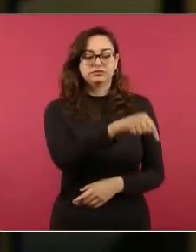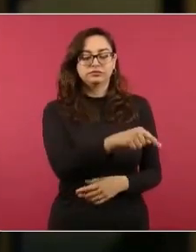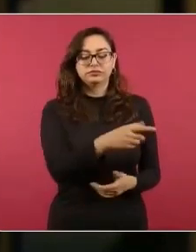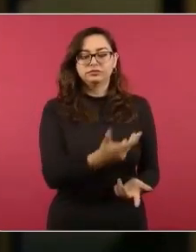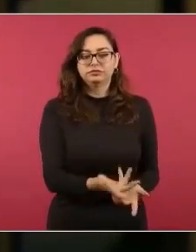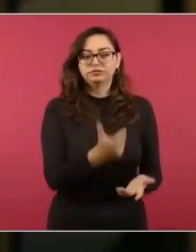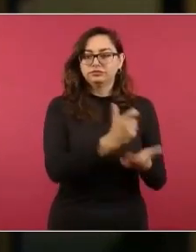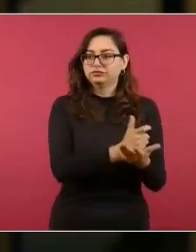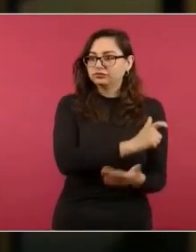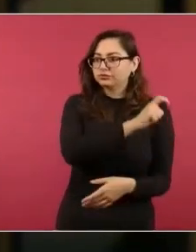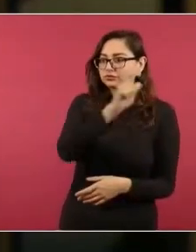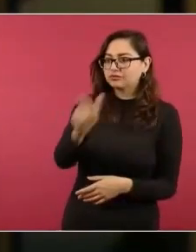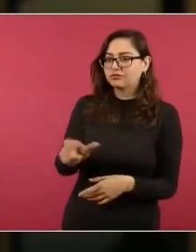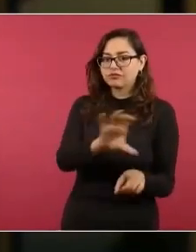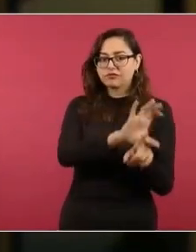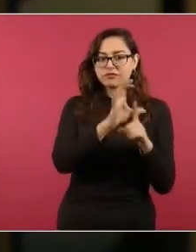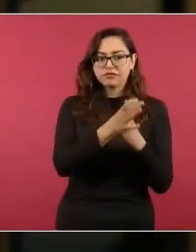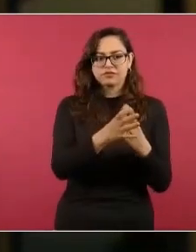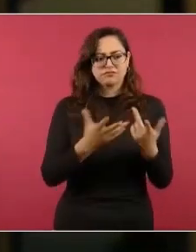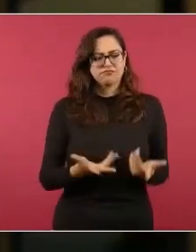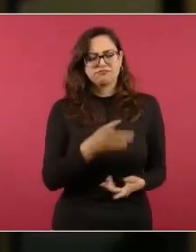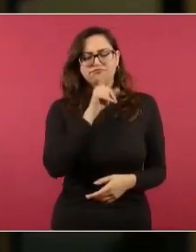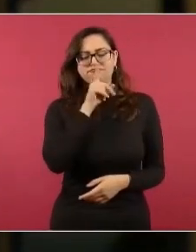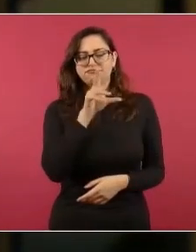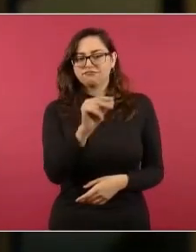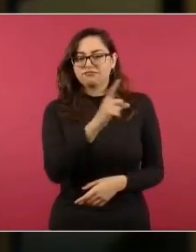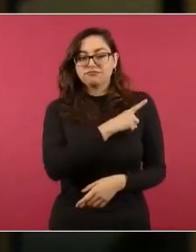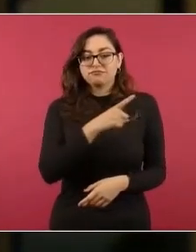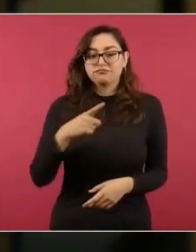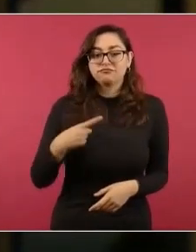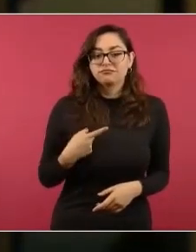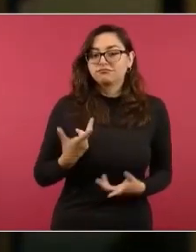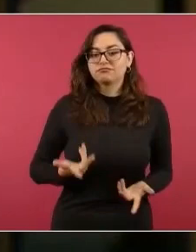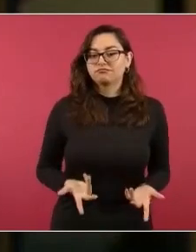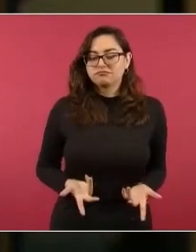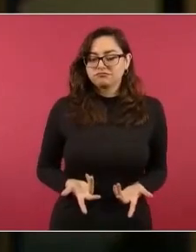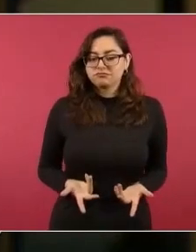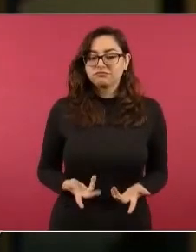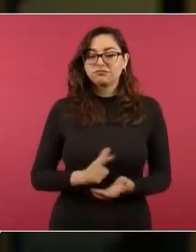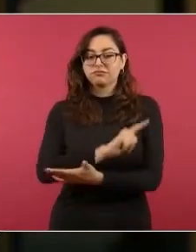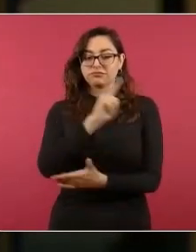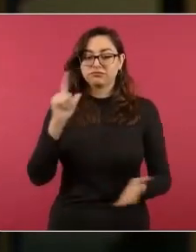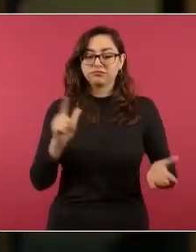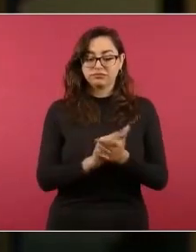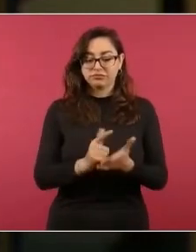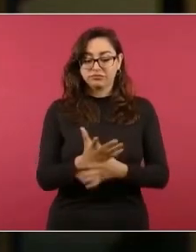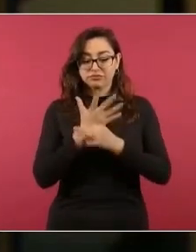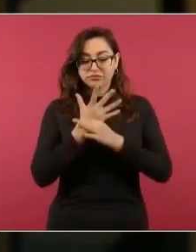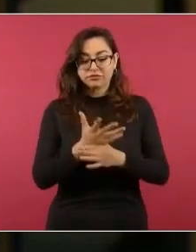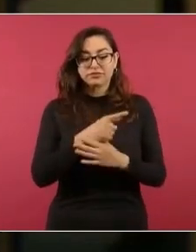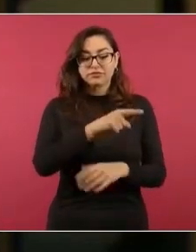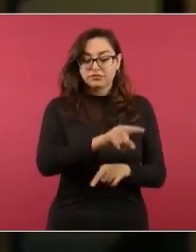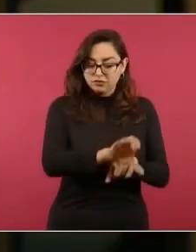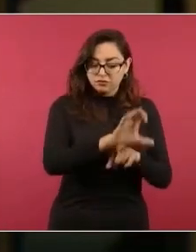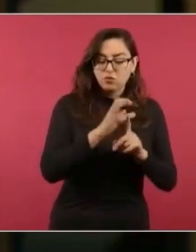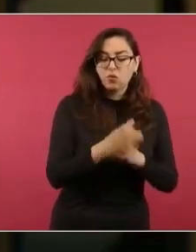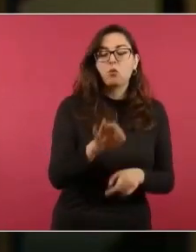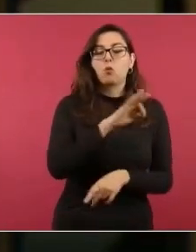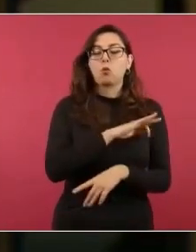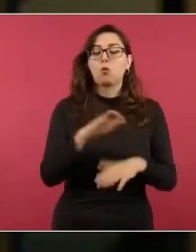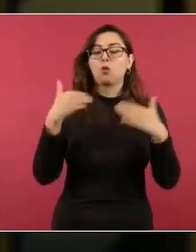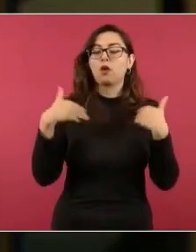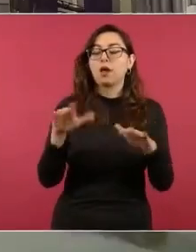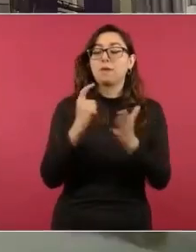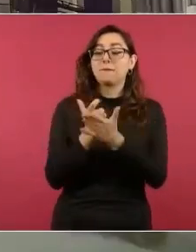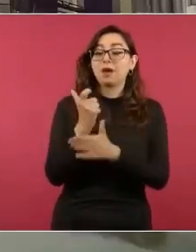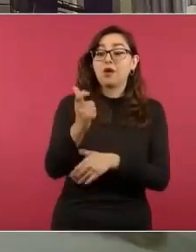ley dice que la comisión solamente debe cubrir de manera subsidiaria, emergente, esos pagos, pero es